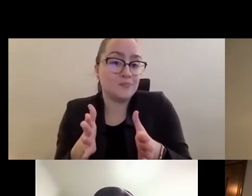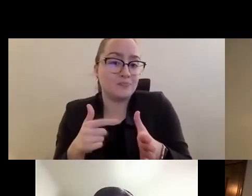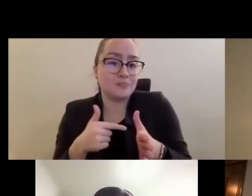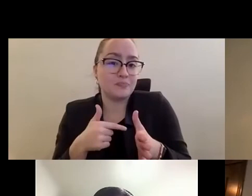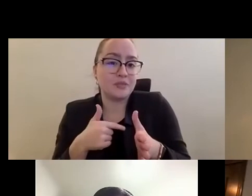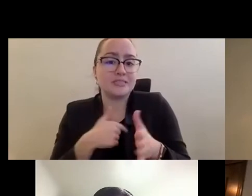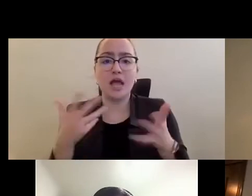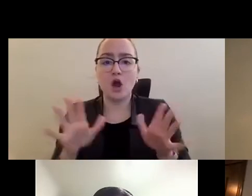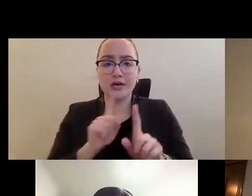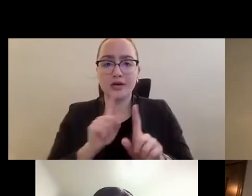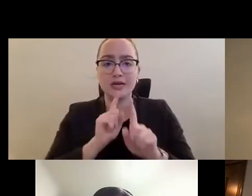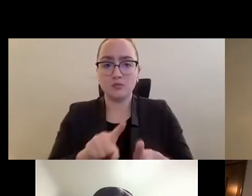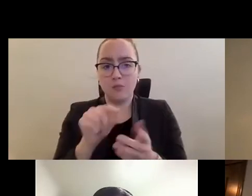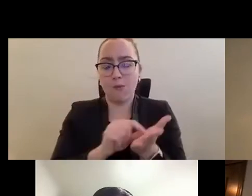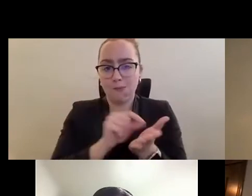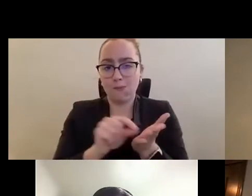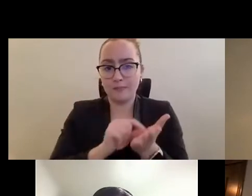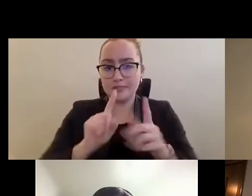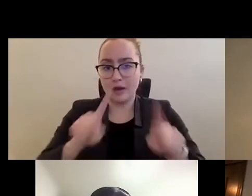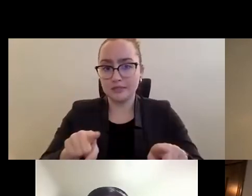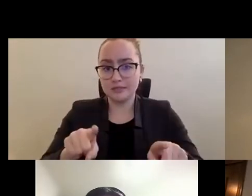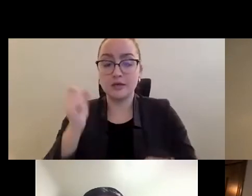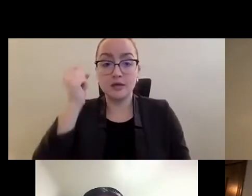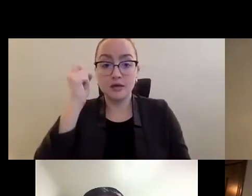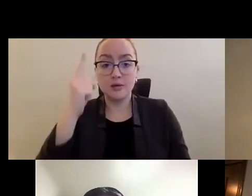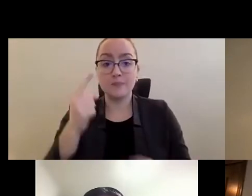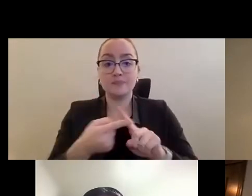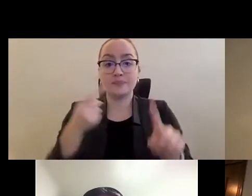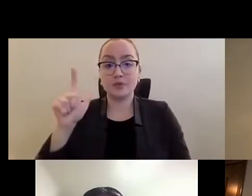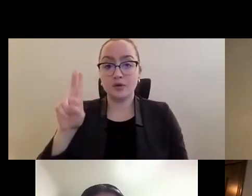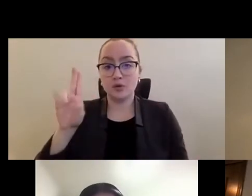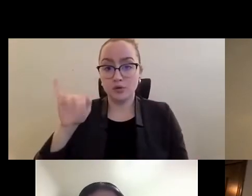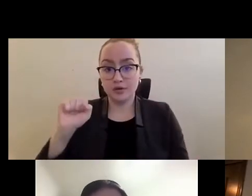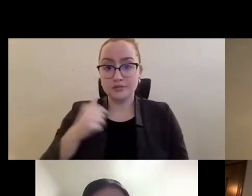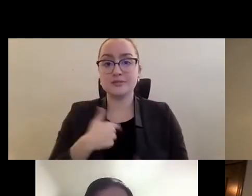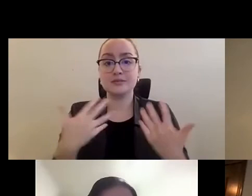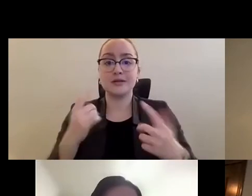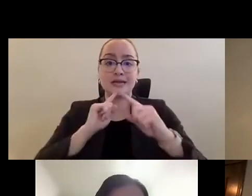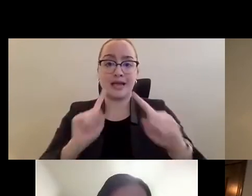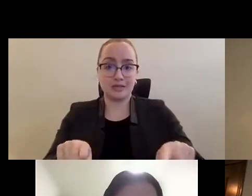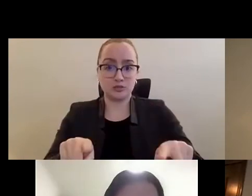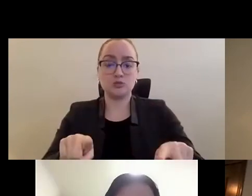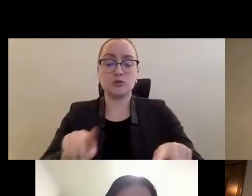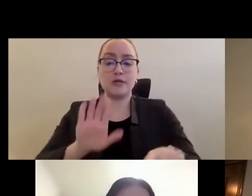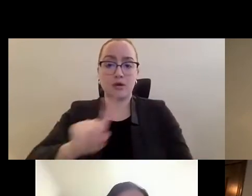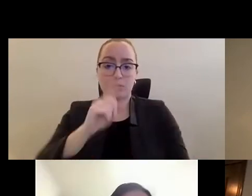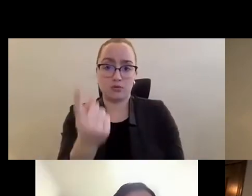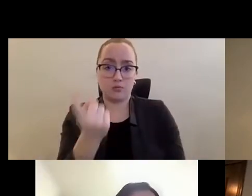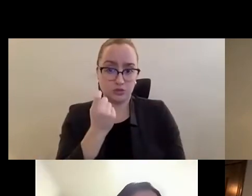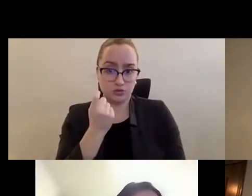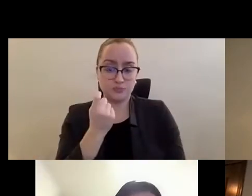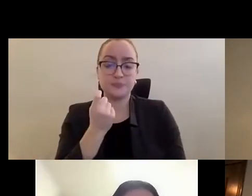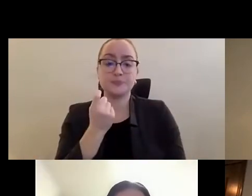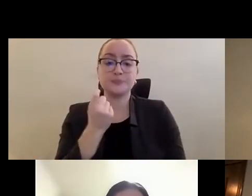ahí porque ya también puse esa respuesta. Pero le quiero responder la pregunta de Luis